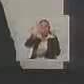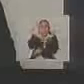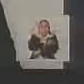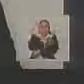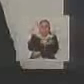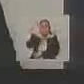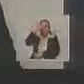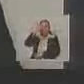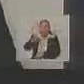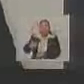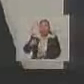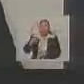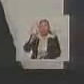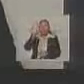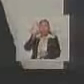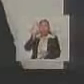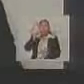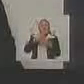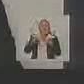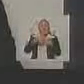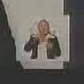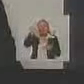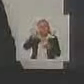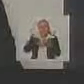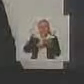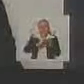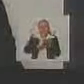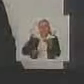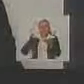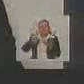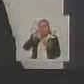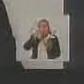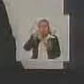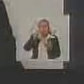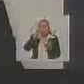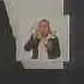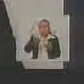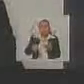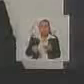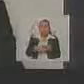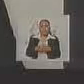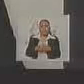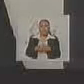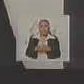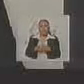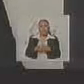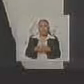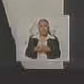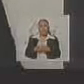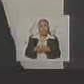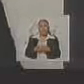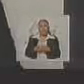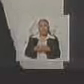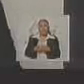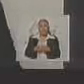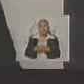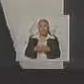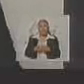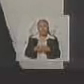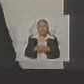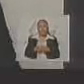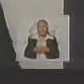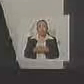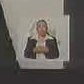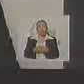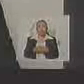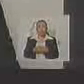para erradicar la corrupción. Vamos a hacer un ejemplo en gobierno abierto. Es un compromiso que hice con los compañeros de su mando y